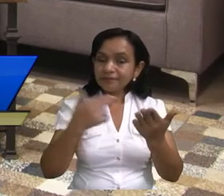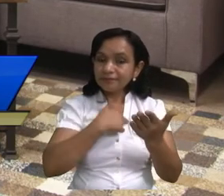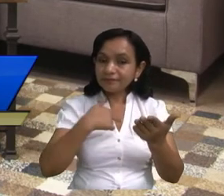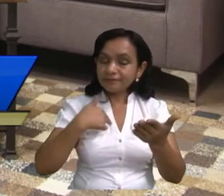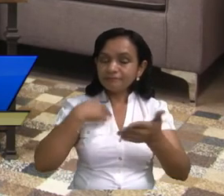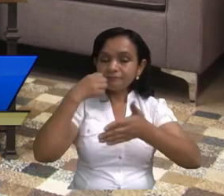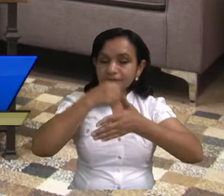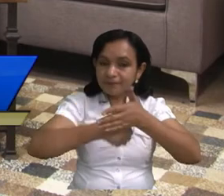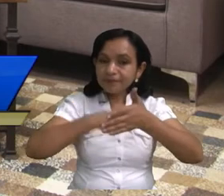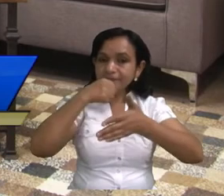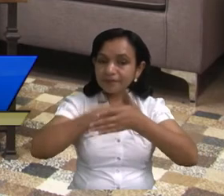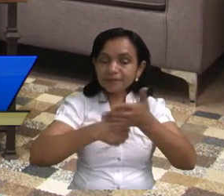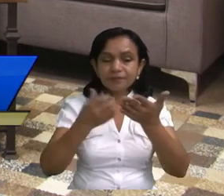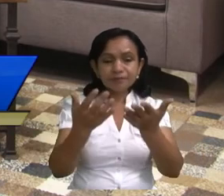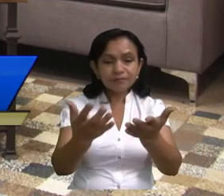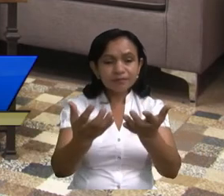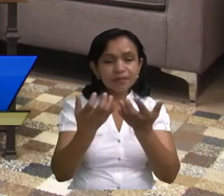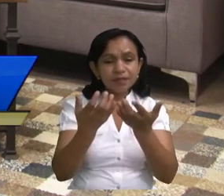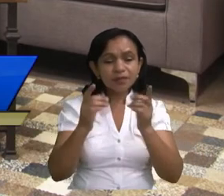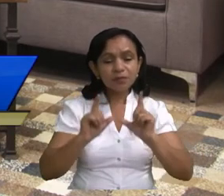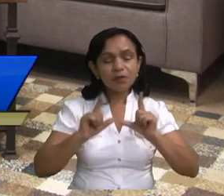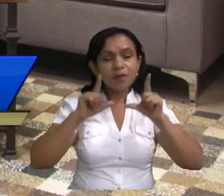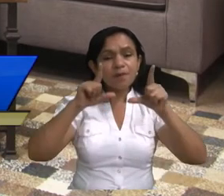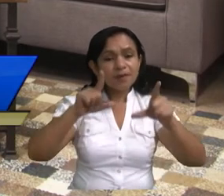que se hacen porque queremos que nuestra matrícula